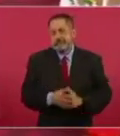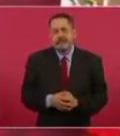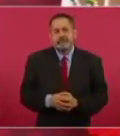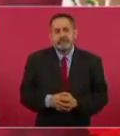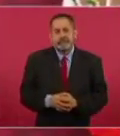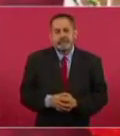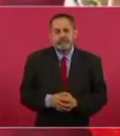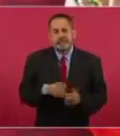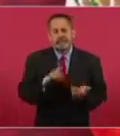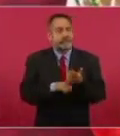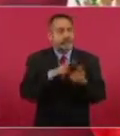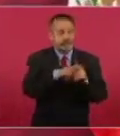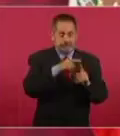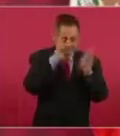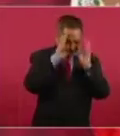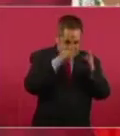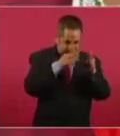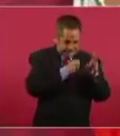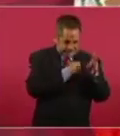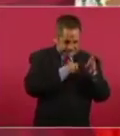hay mucho fanatismo